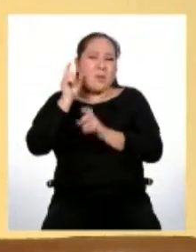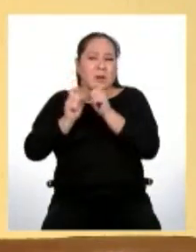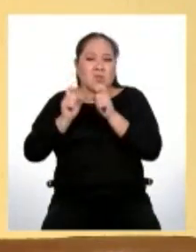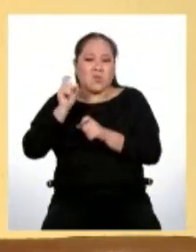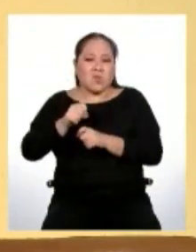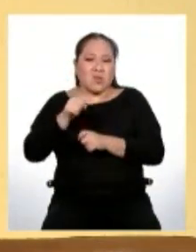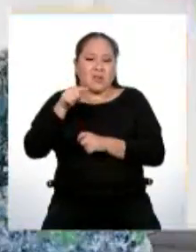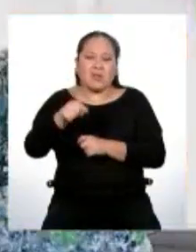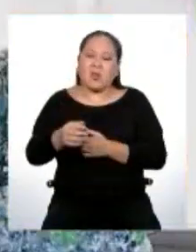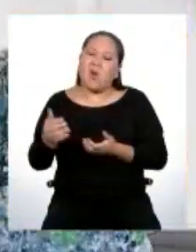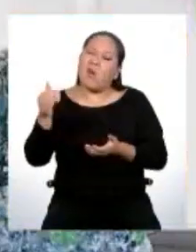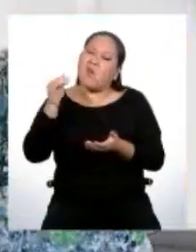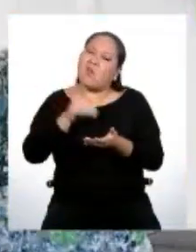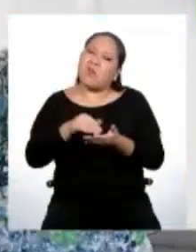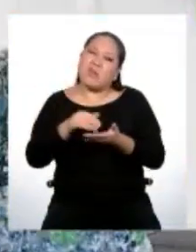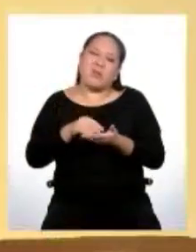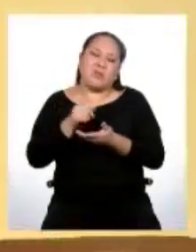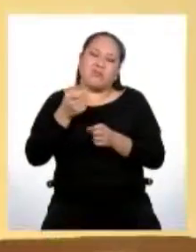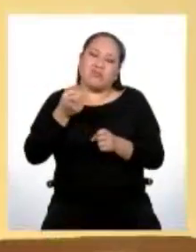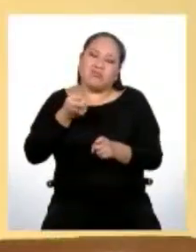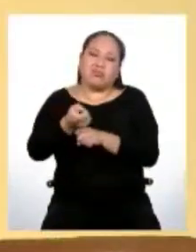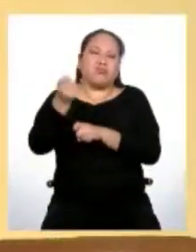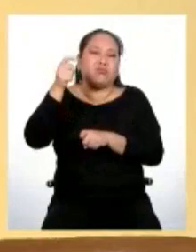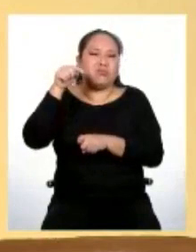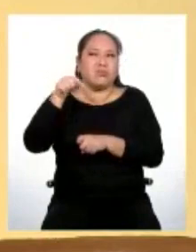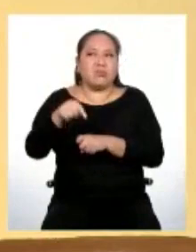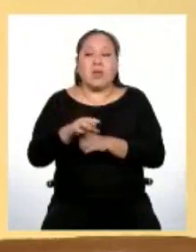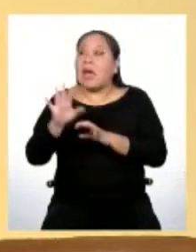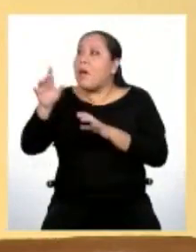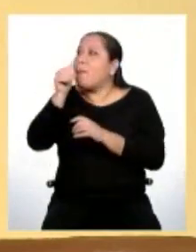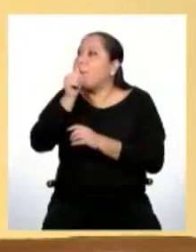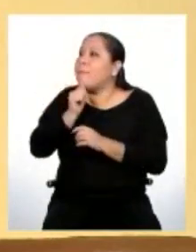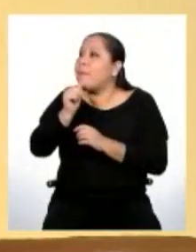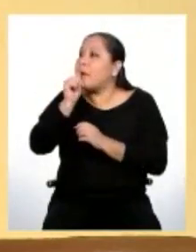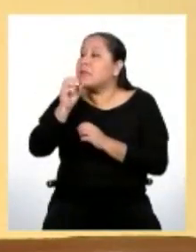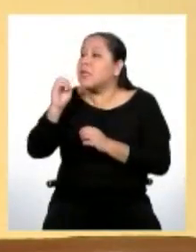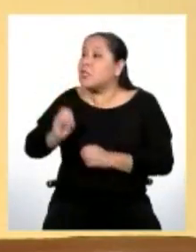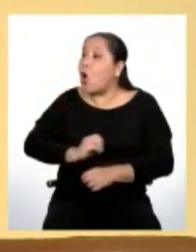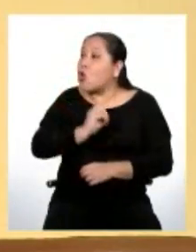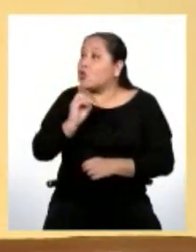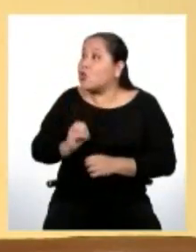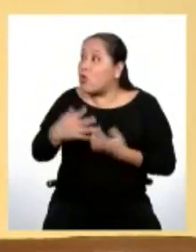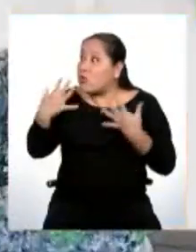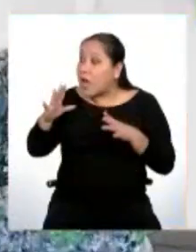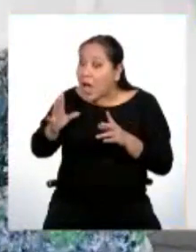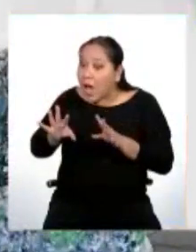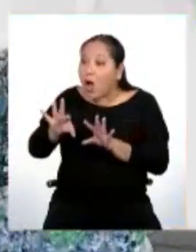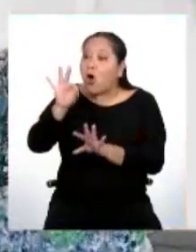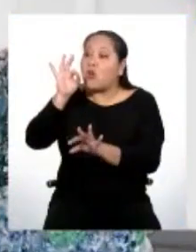una nueva víctima. ¿Por qué? Ten paciencia, oxígeno. Ya muy pronto te encontrarás con tu